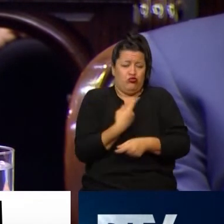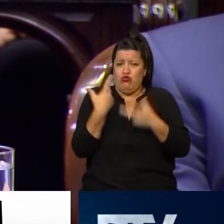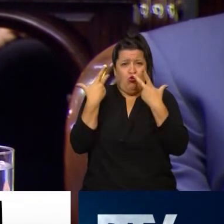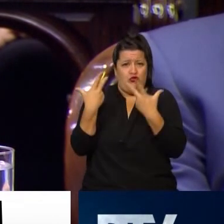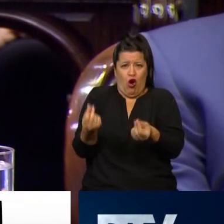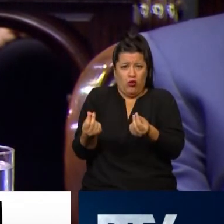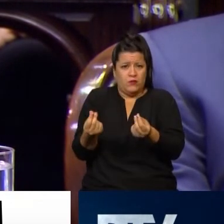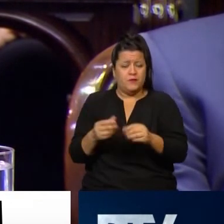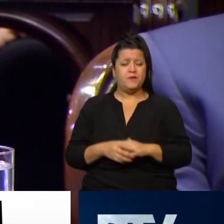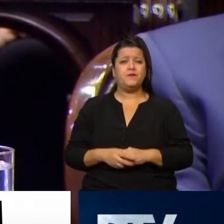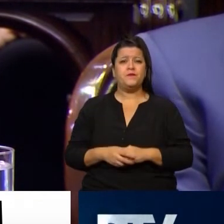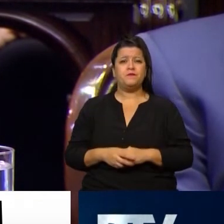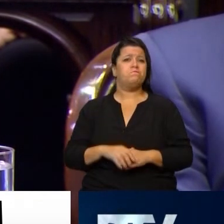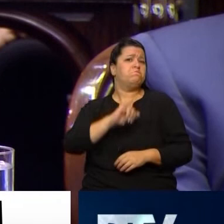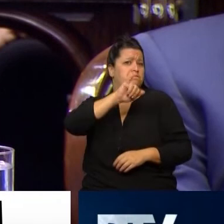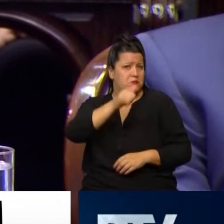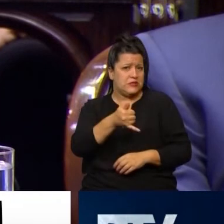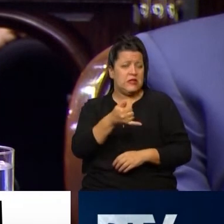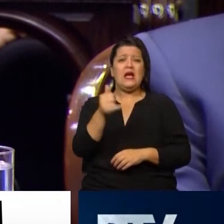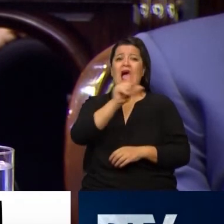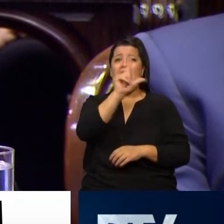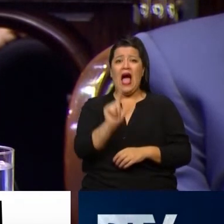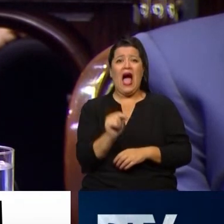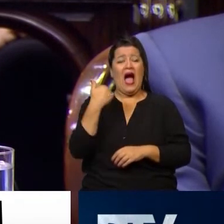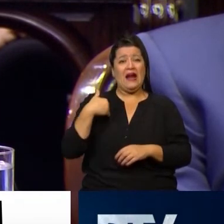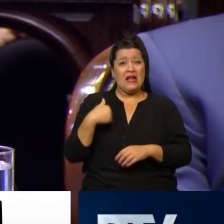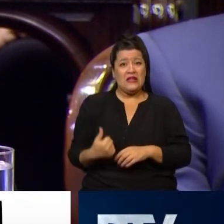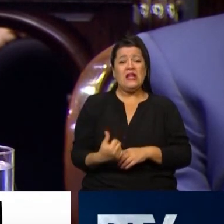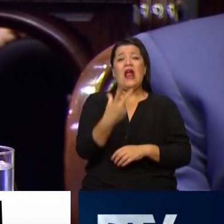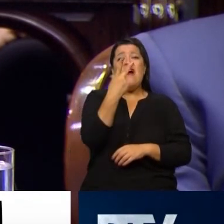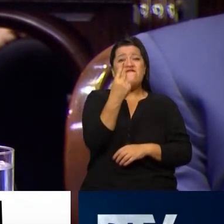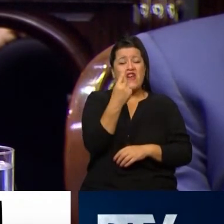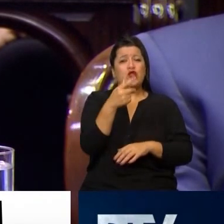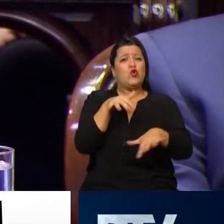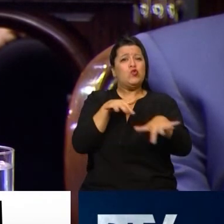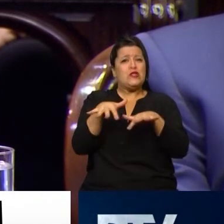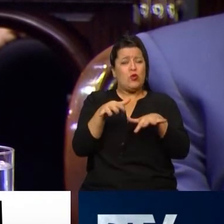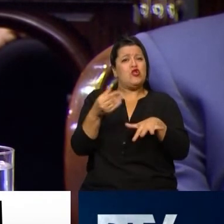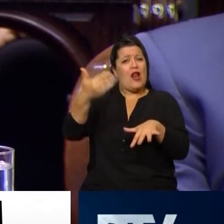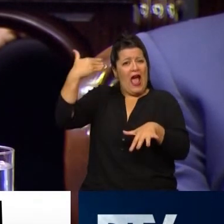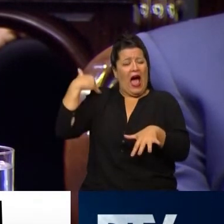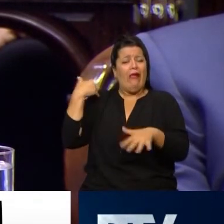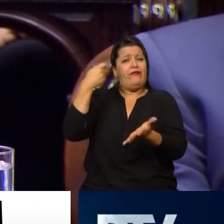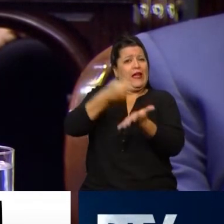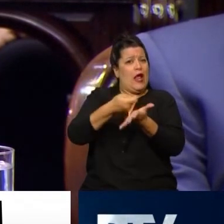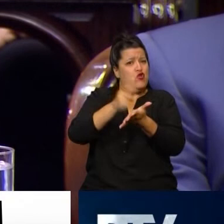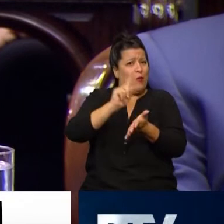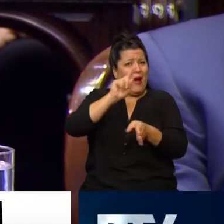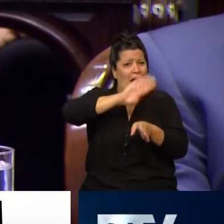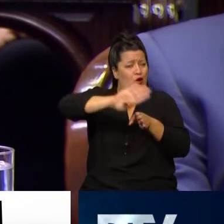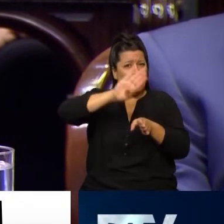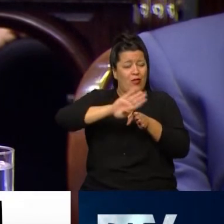Y sí, digo que si en la Argentina hubo 21 situaciones de default, de las